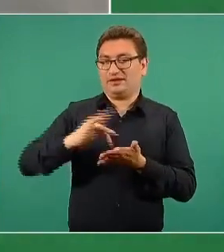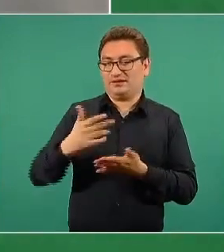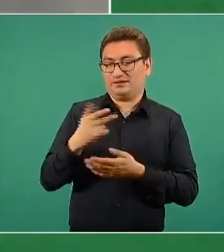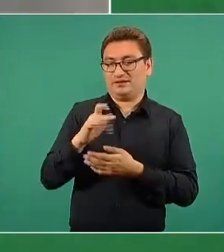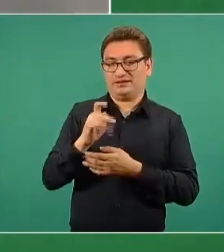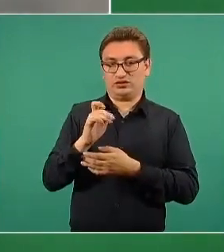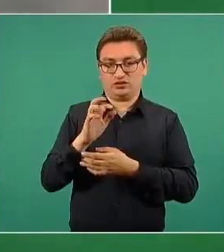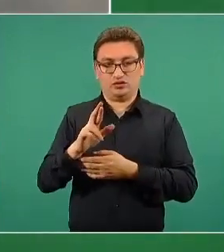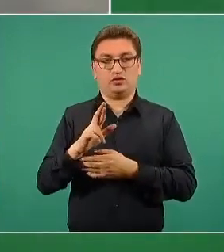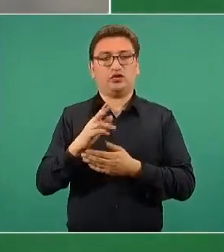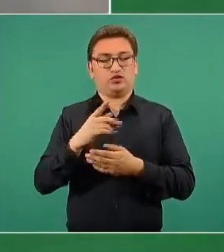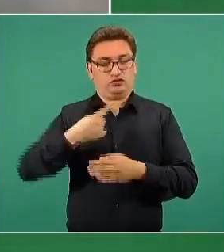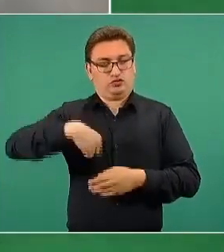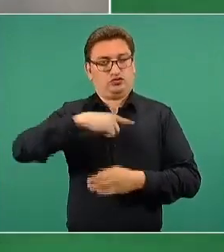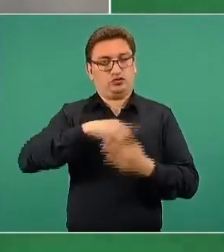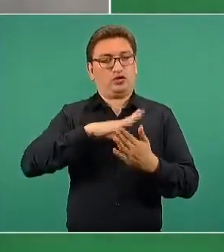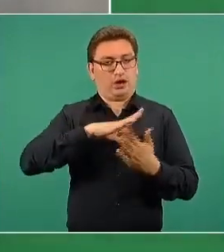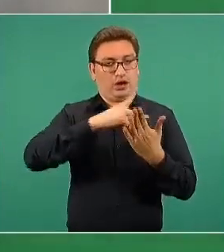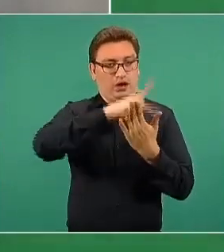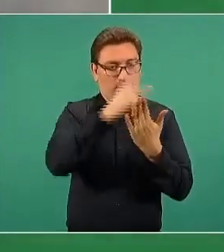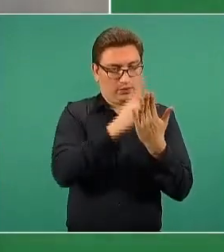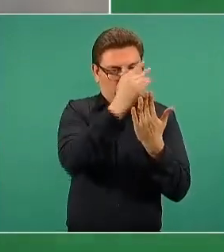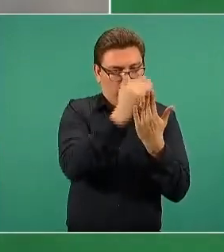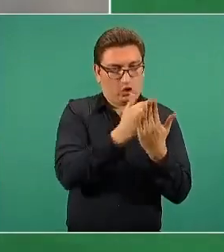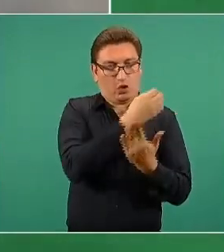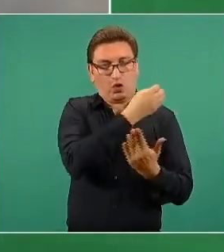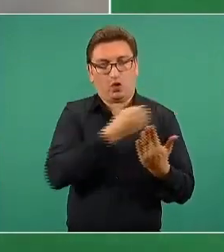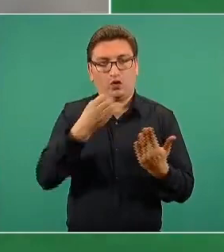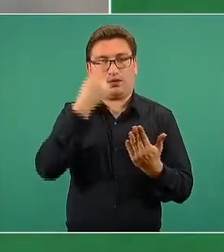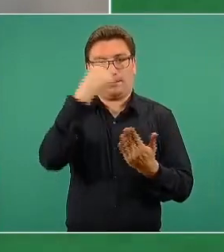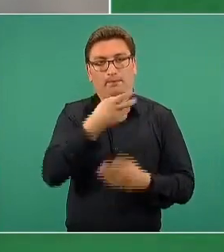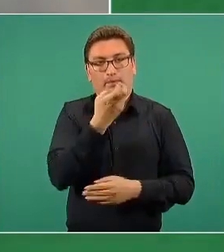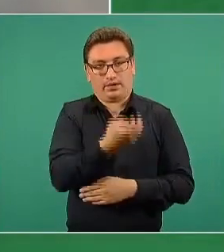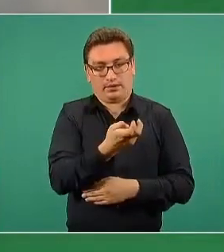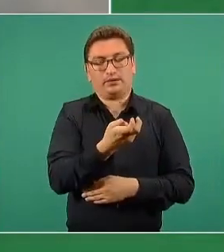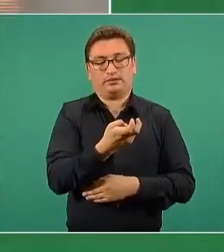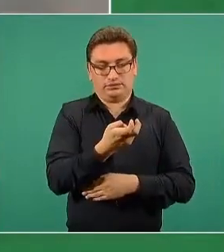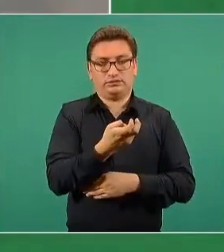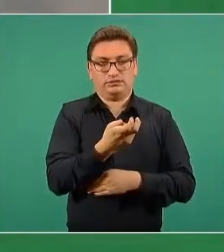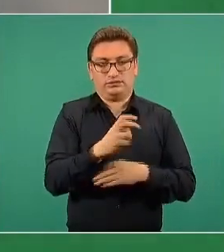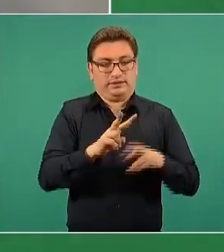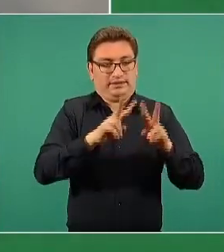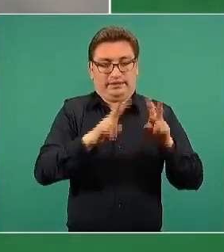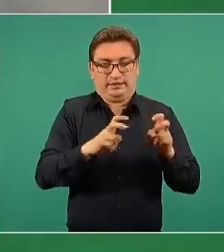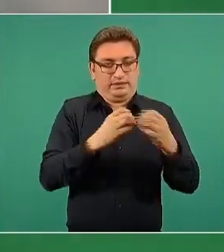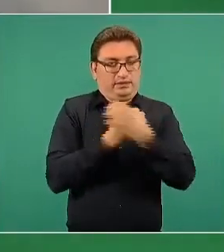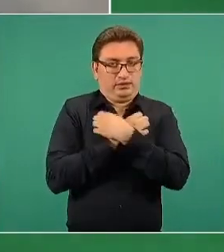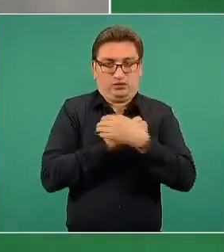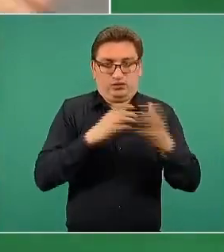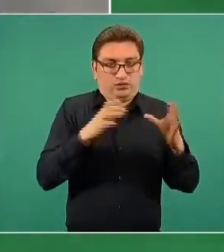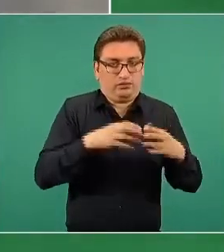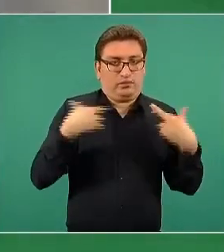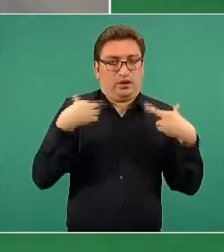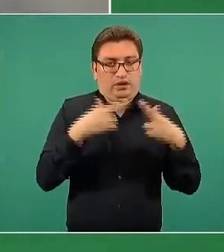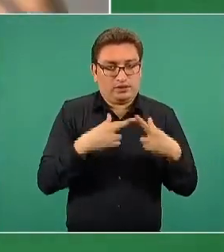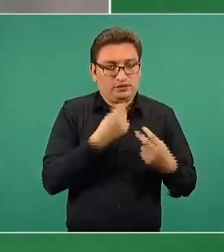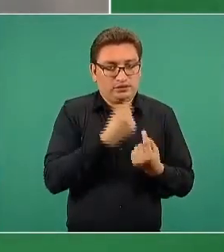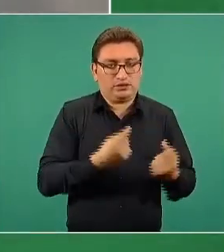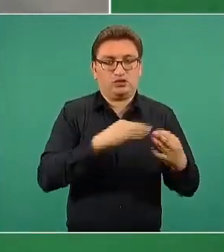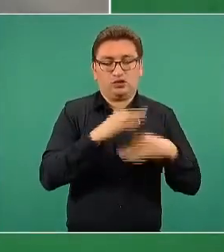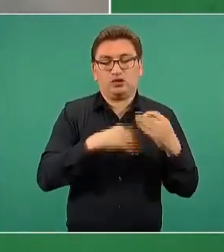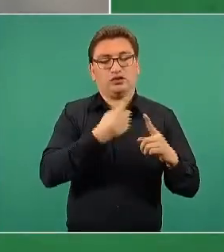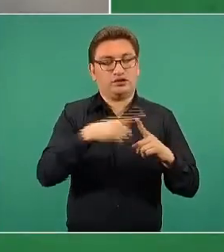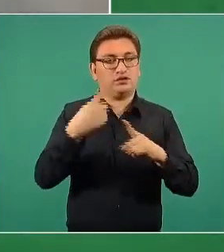un plan específico para este sector educativo que se está llevando a cabo, que se está cumpliendo, que se